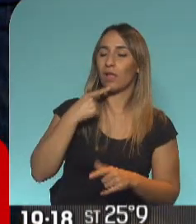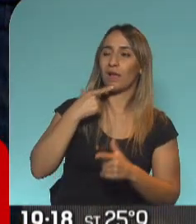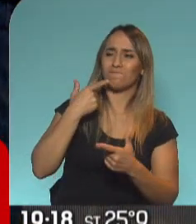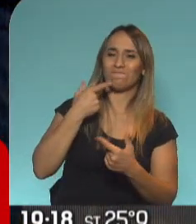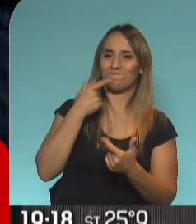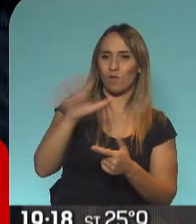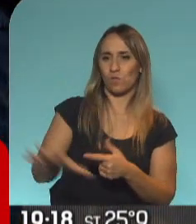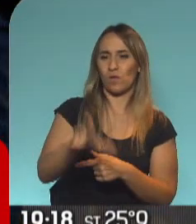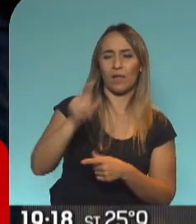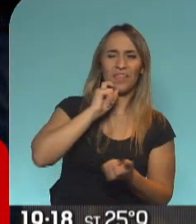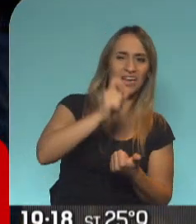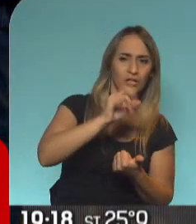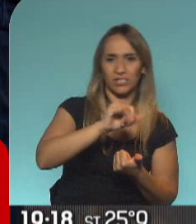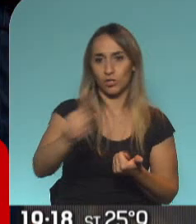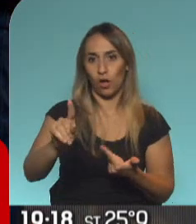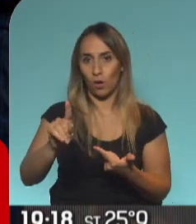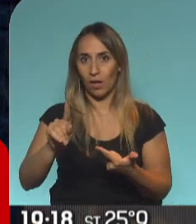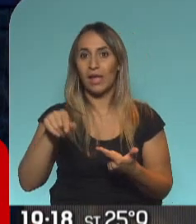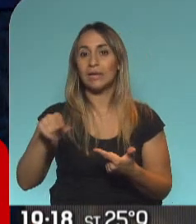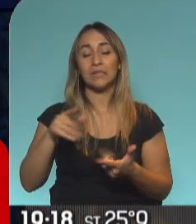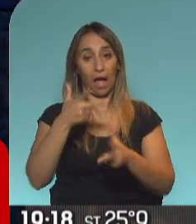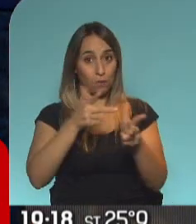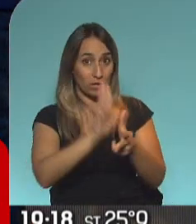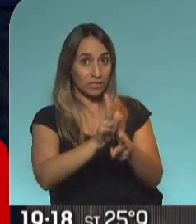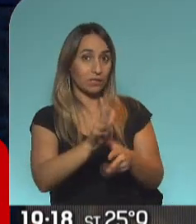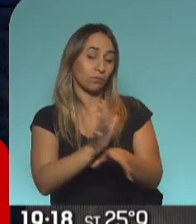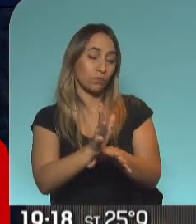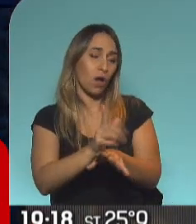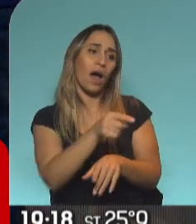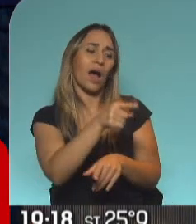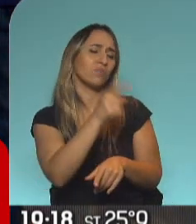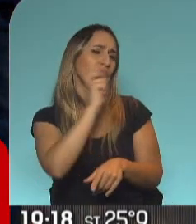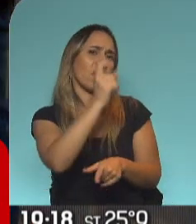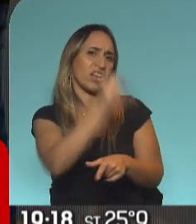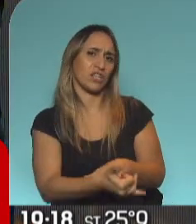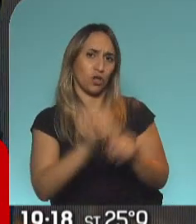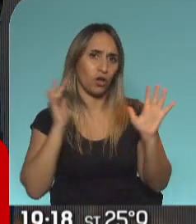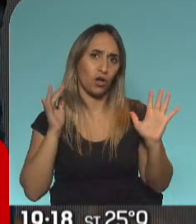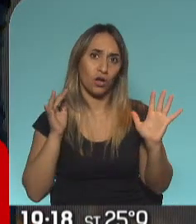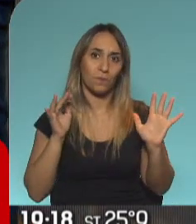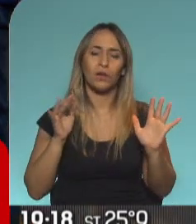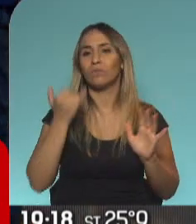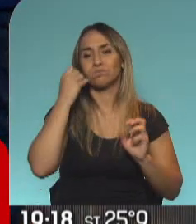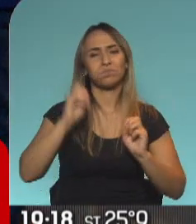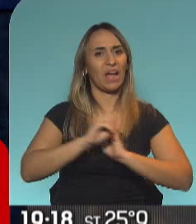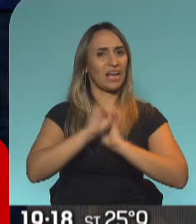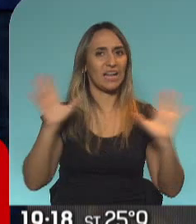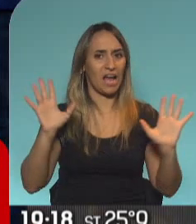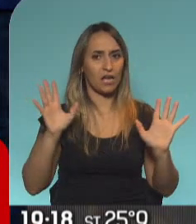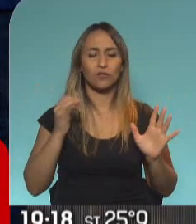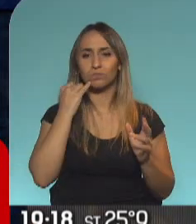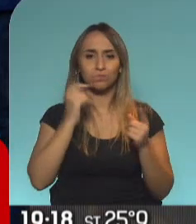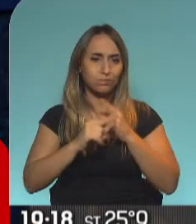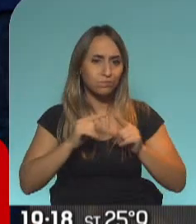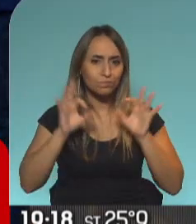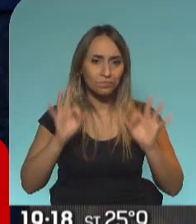o no era un delito. O sea, ella respondió a eso un delito, dio la sensación de que se consideraba un delito. Pero hoy ya se aclaró todo. Vamos a ver lo que dijo el